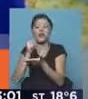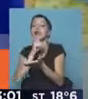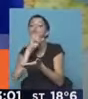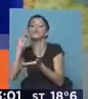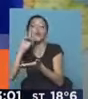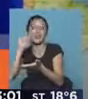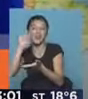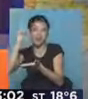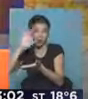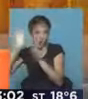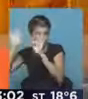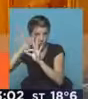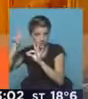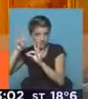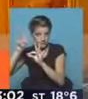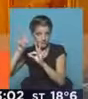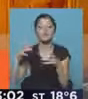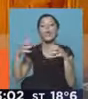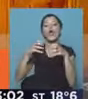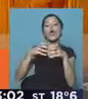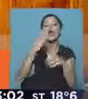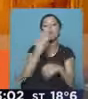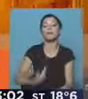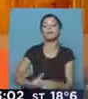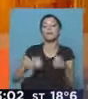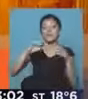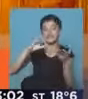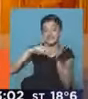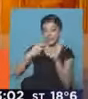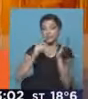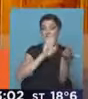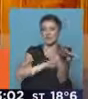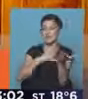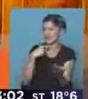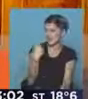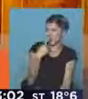europea. El gobierno de centroizquierda de Alexis Tsipras promovió